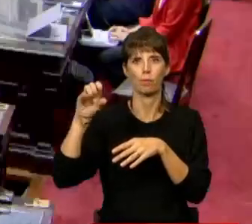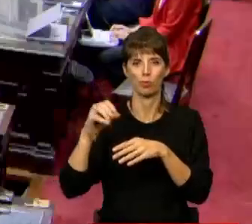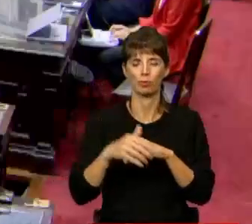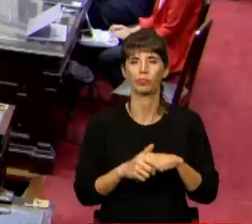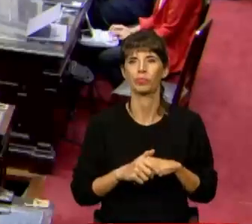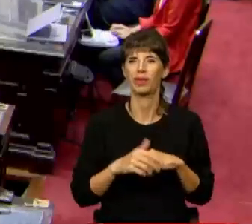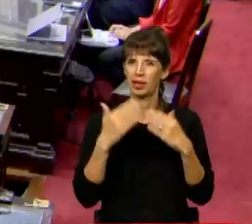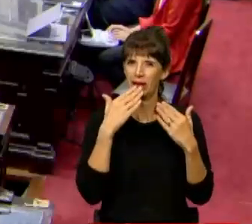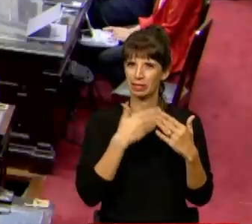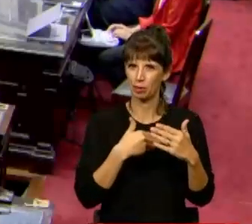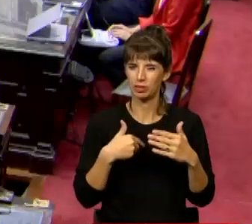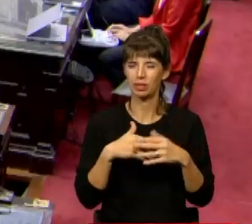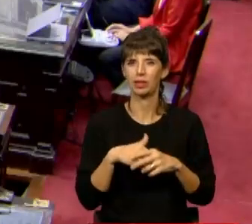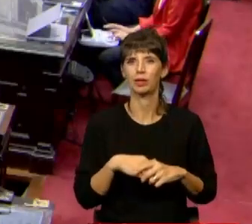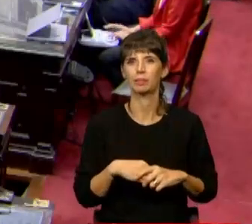Gracias, señor presidente.